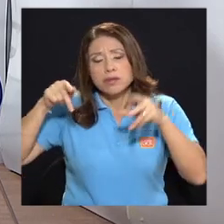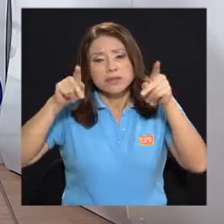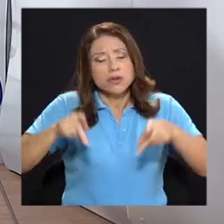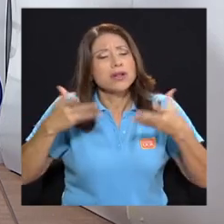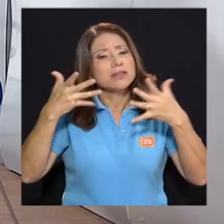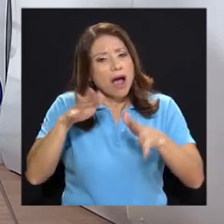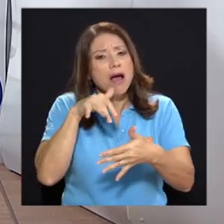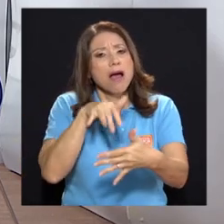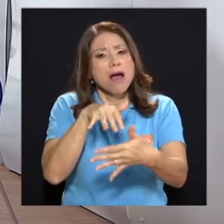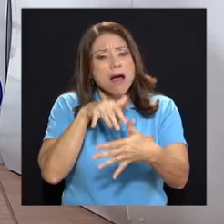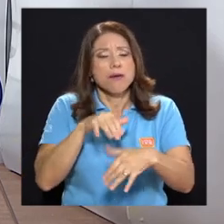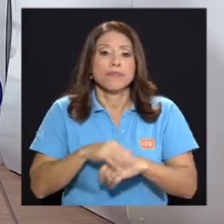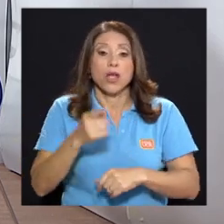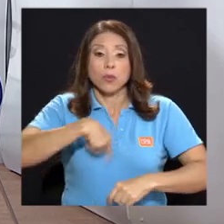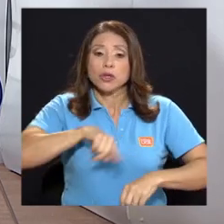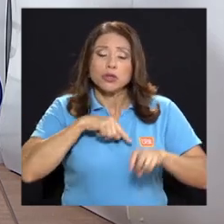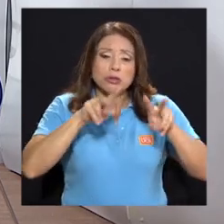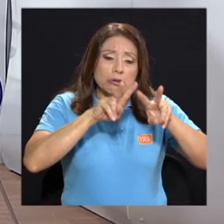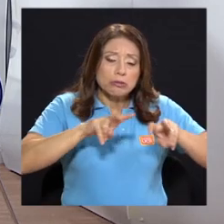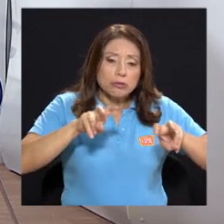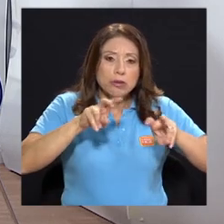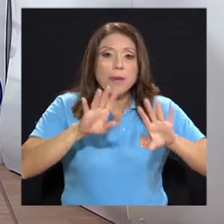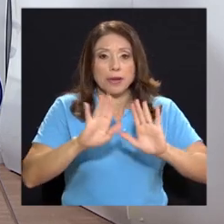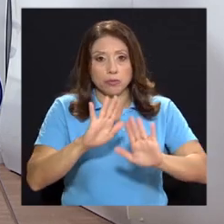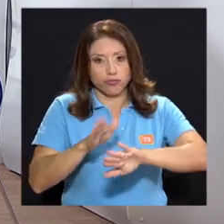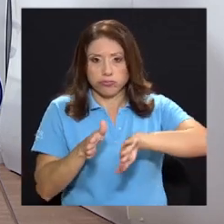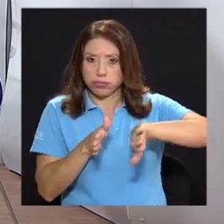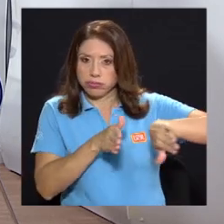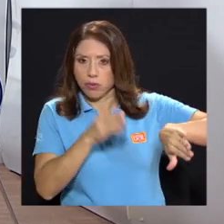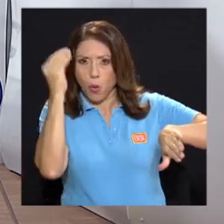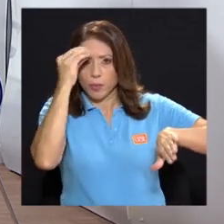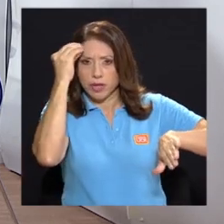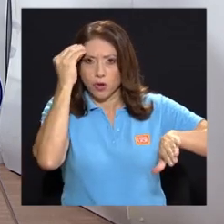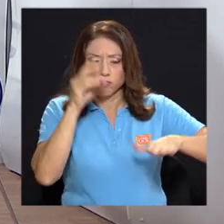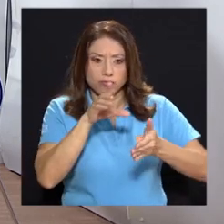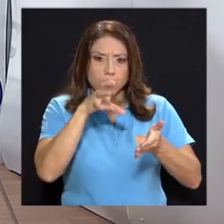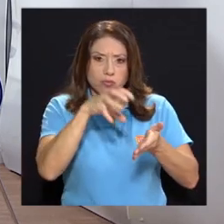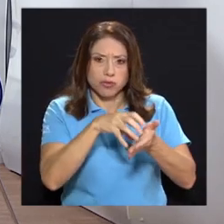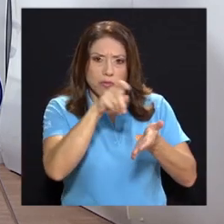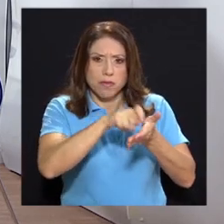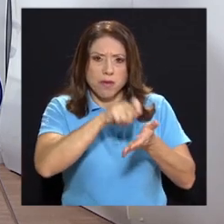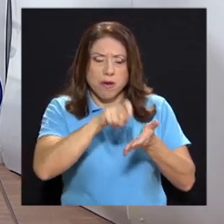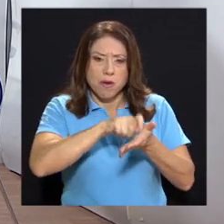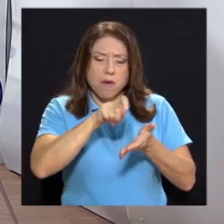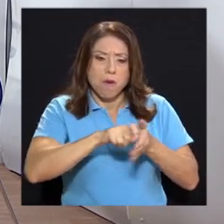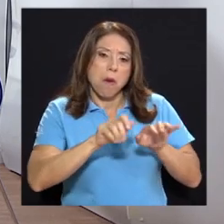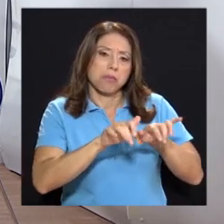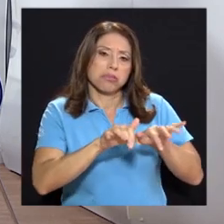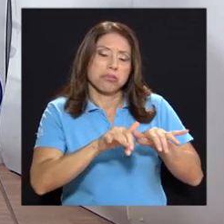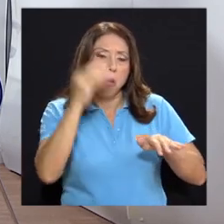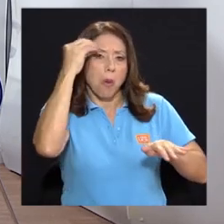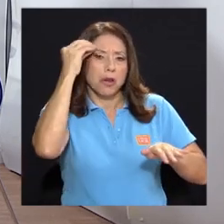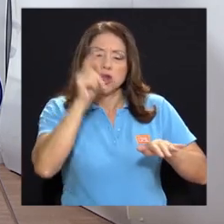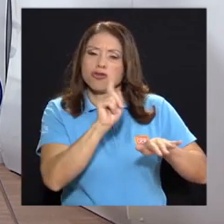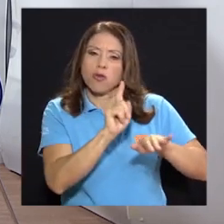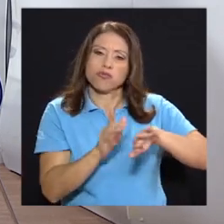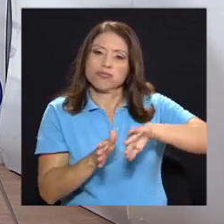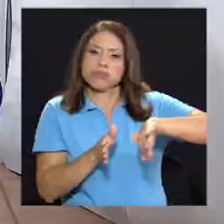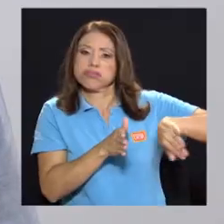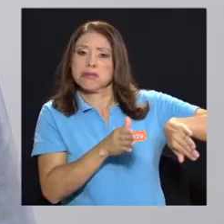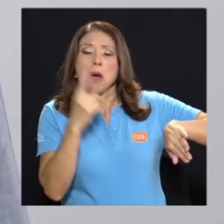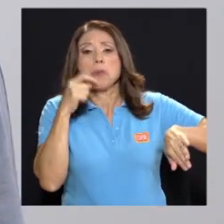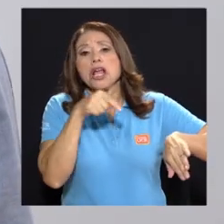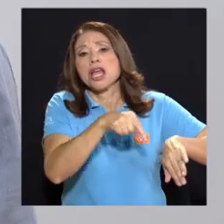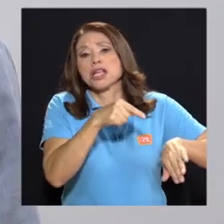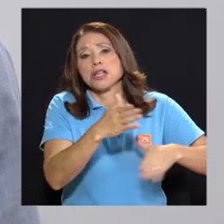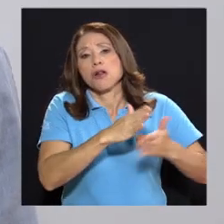revisión nos llevó repito descartando lo que son artículos de opinión porque uno en un artículo opinión de escribe no sale nadie la